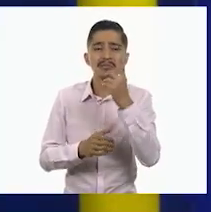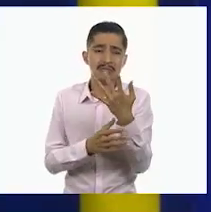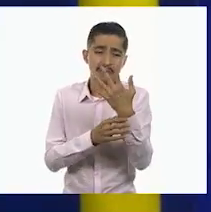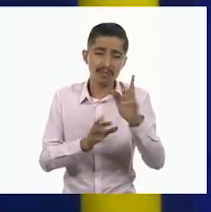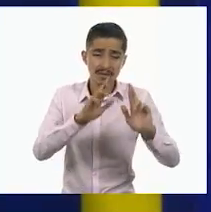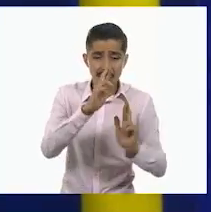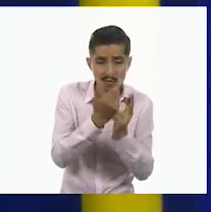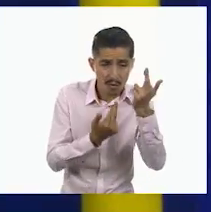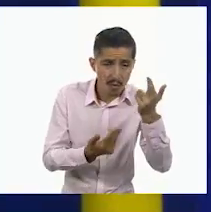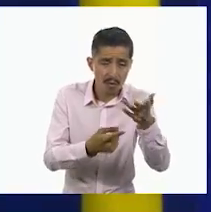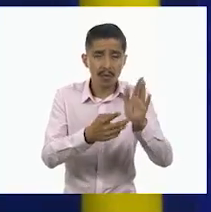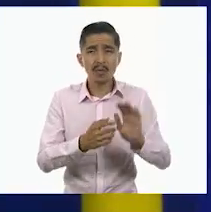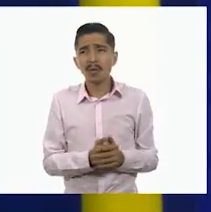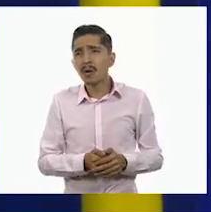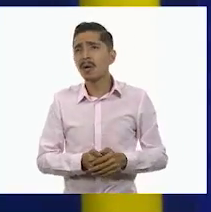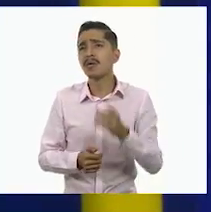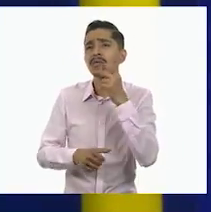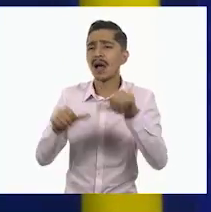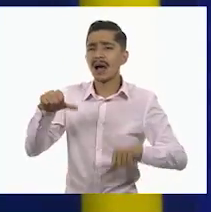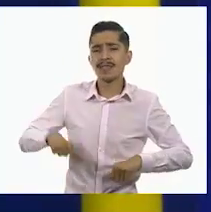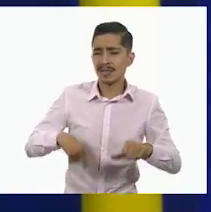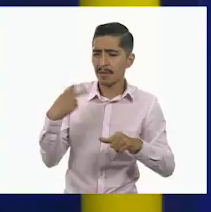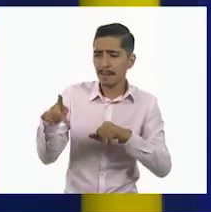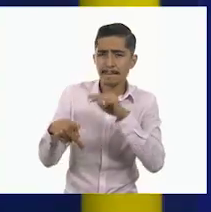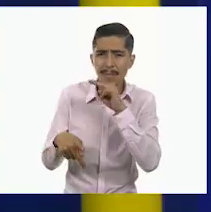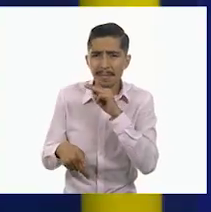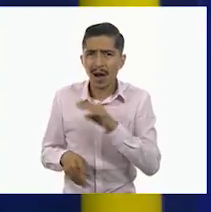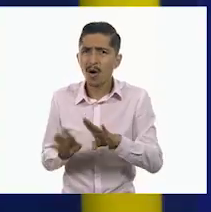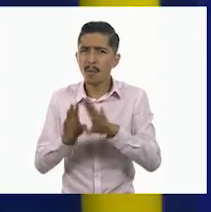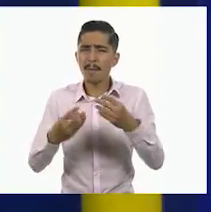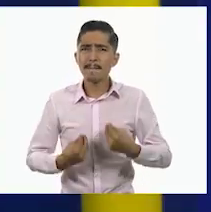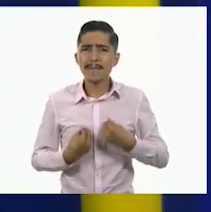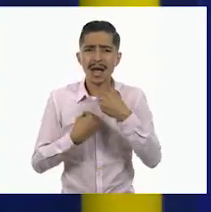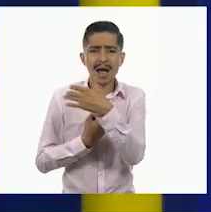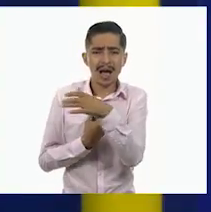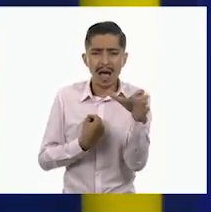revolución, menciona las actividades de su madre, cómo es la vida en